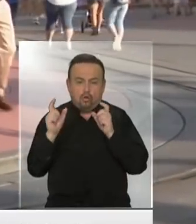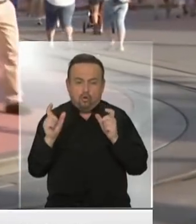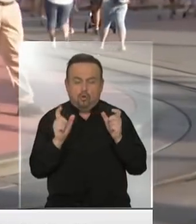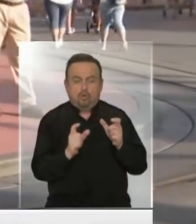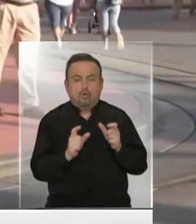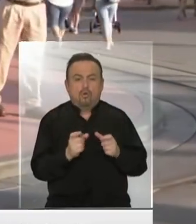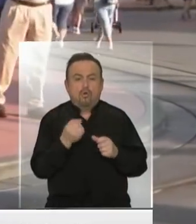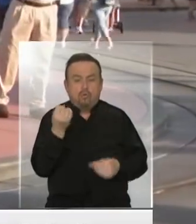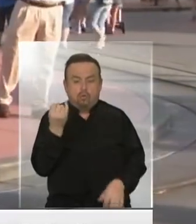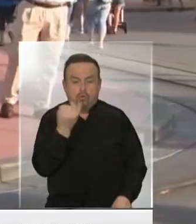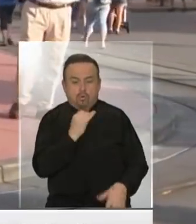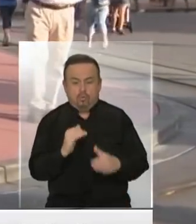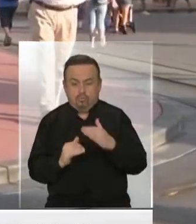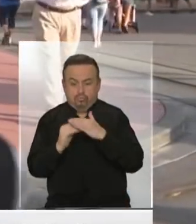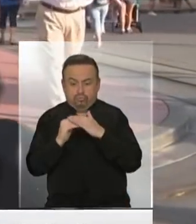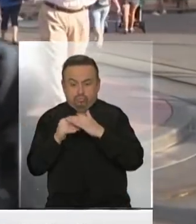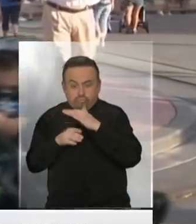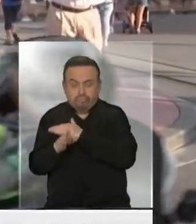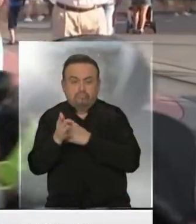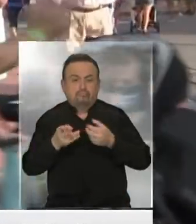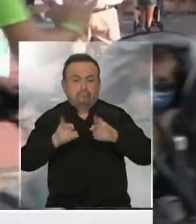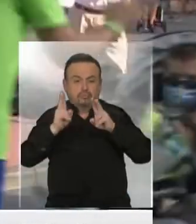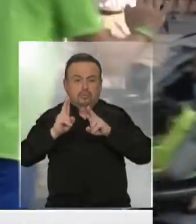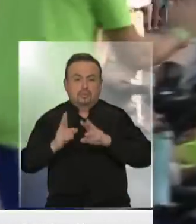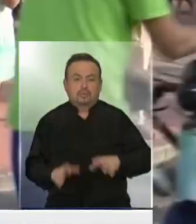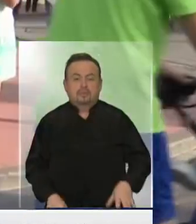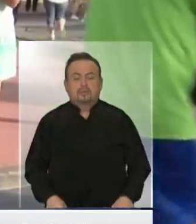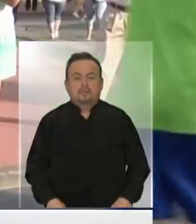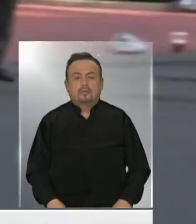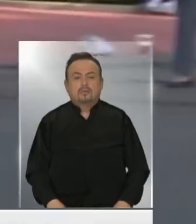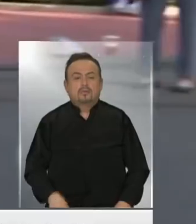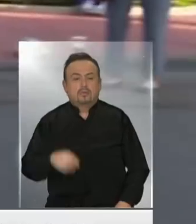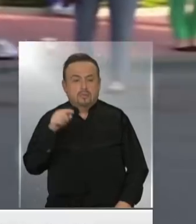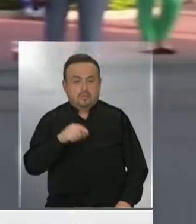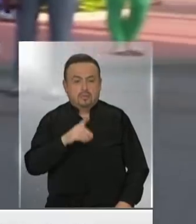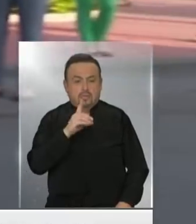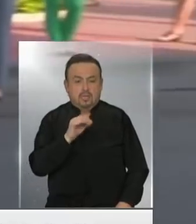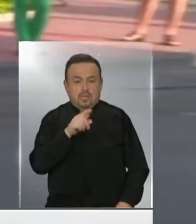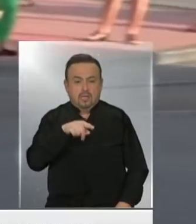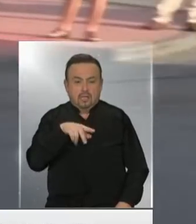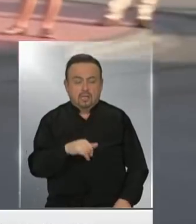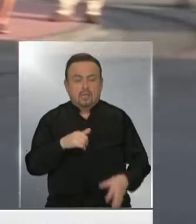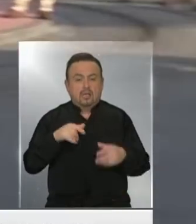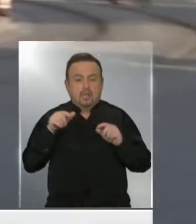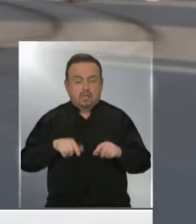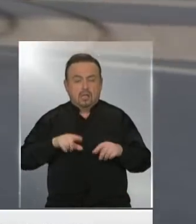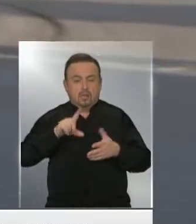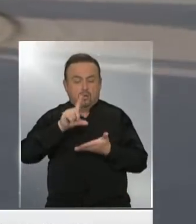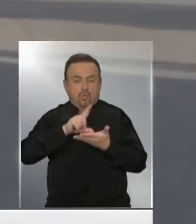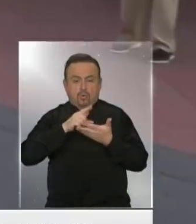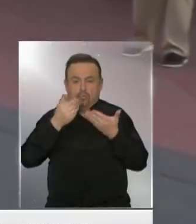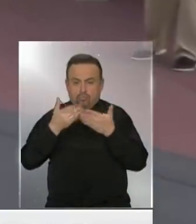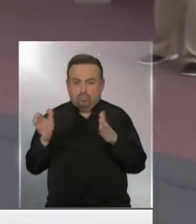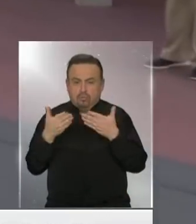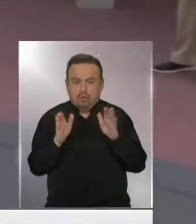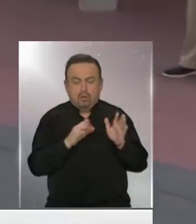la cantidad de personas que están ingresando a este parque. Disney está abriendo sus distintos espacios por